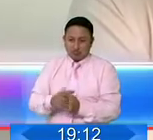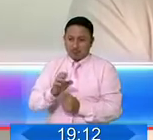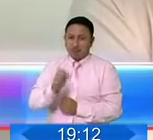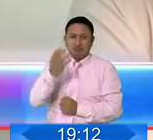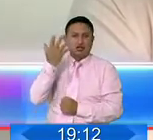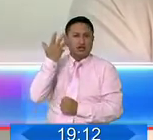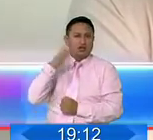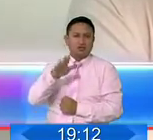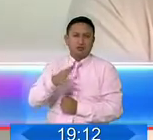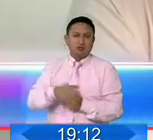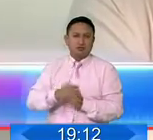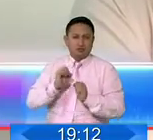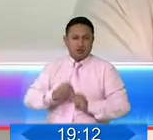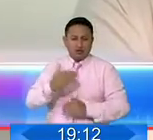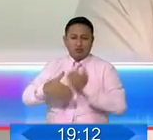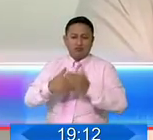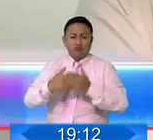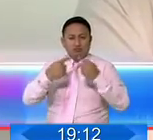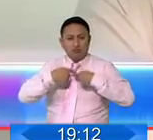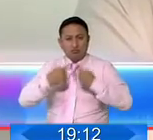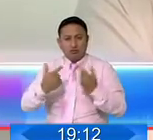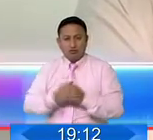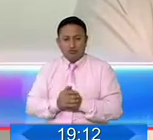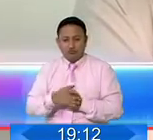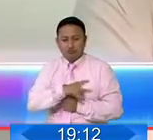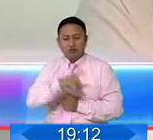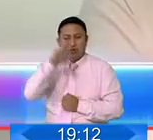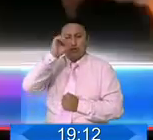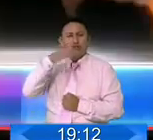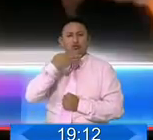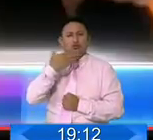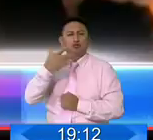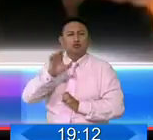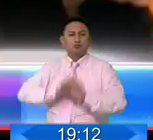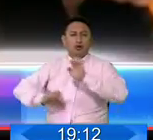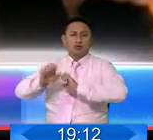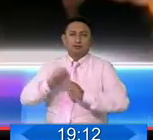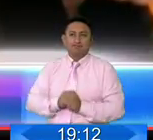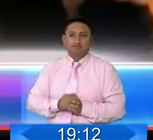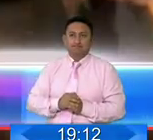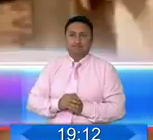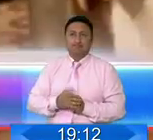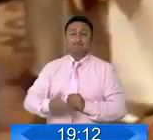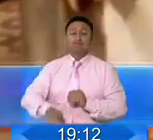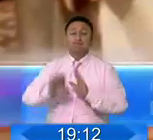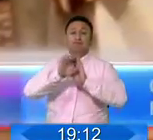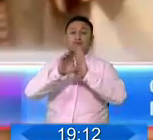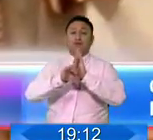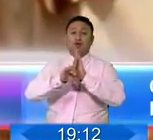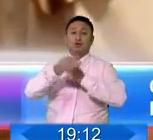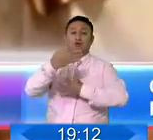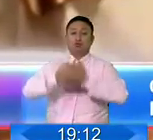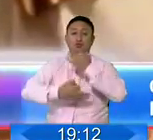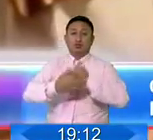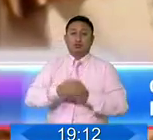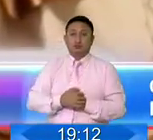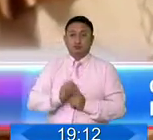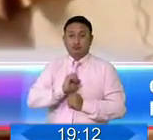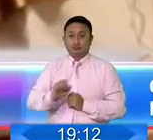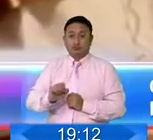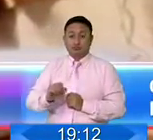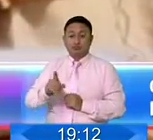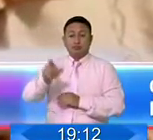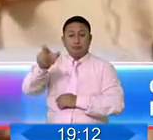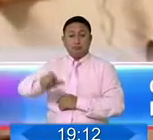días poder anunciar cuáles serían los criterios que se va a utilizar. El Código Orgánico de la Función Judicial establece la evaluación periódica de